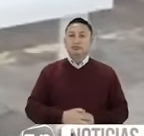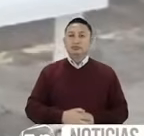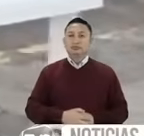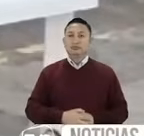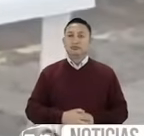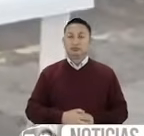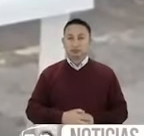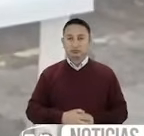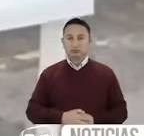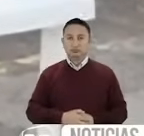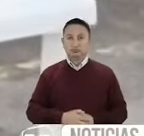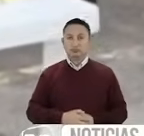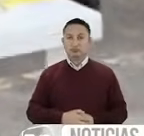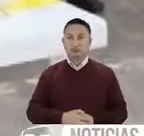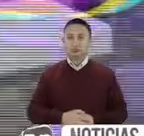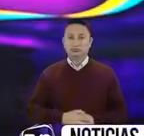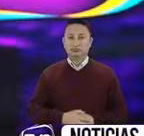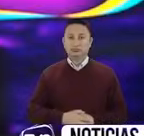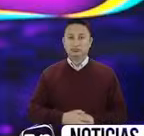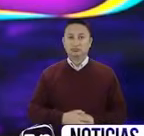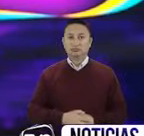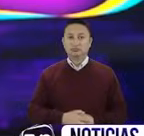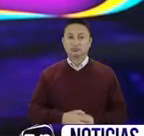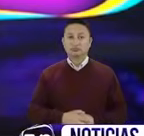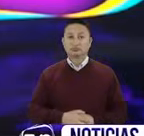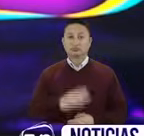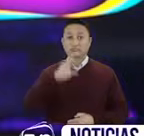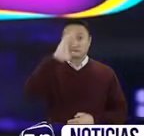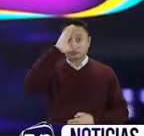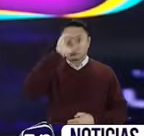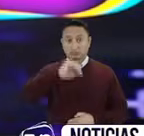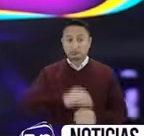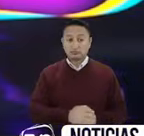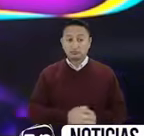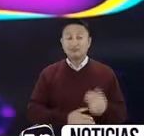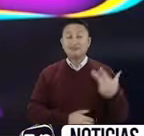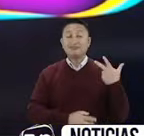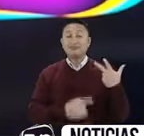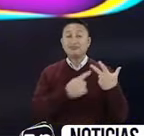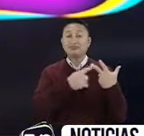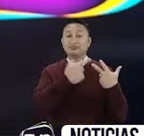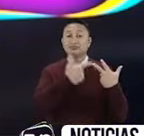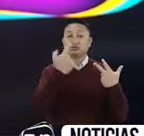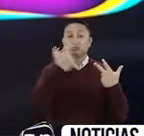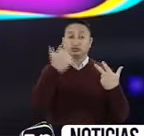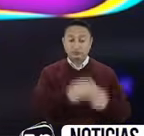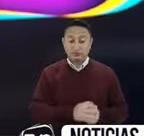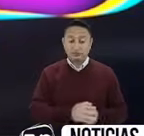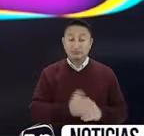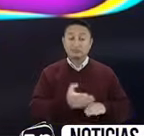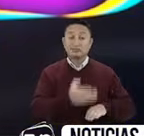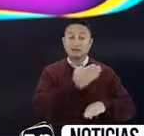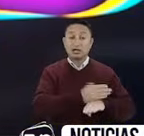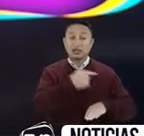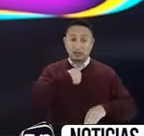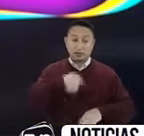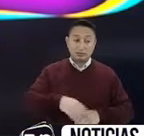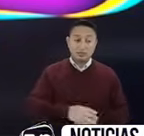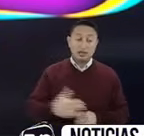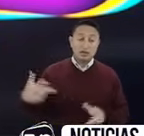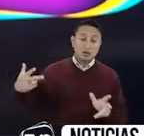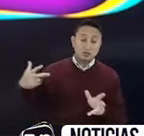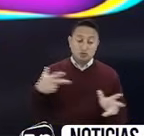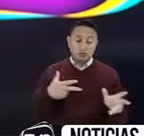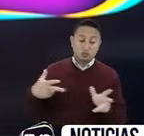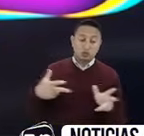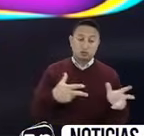Mauricio Sánchez. La policía disparó a 3 sospechosos tras hacer caso omiso en una persecución a bordo de un